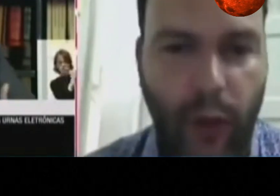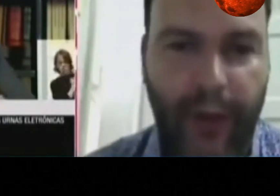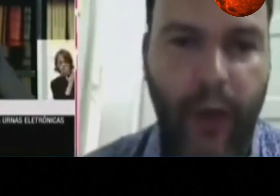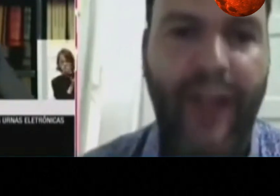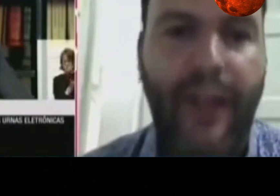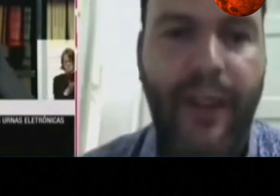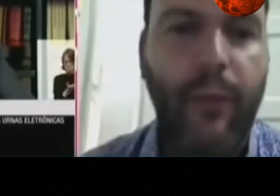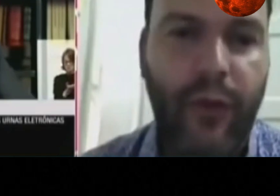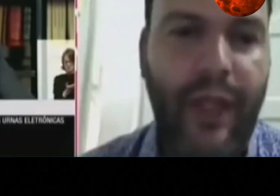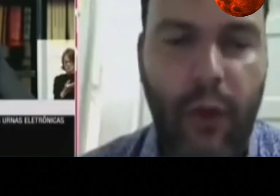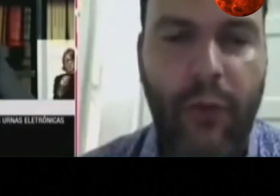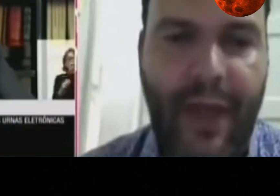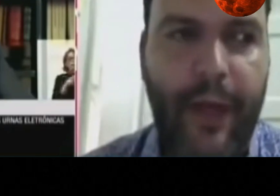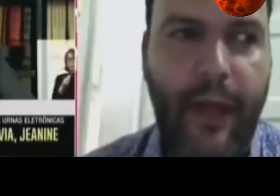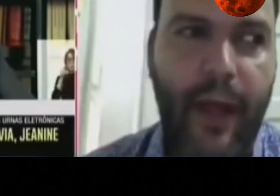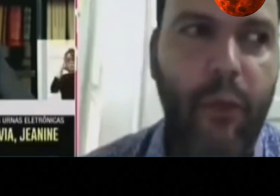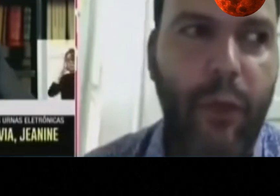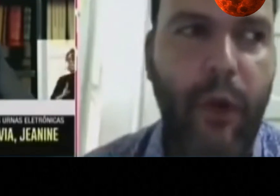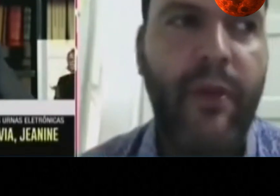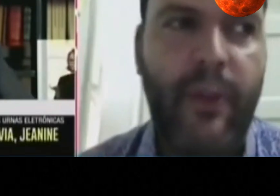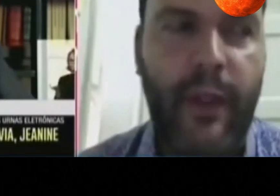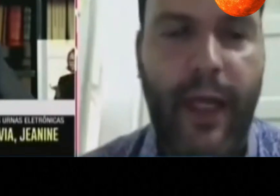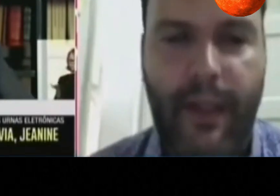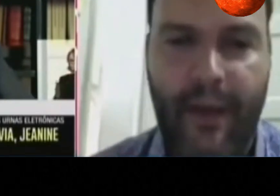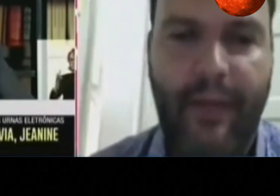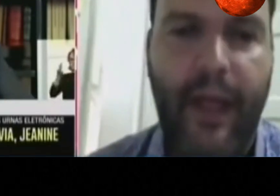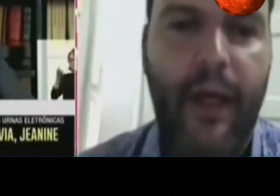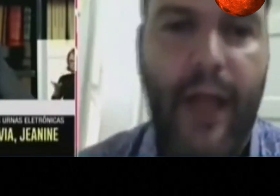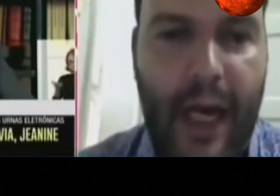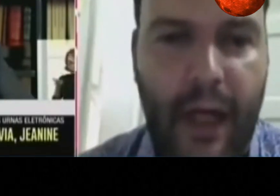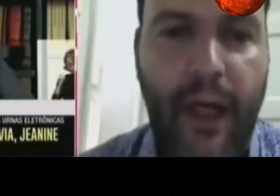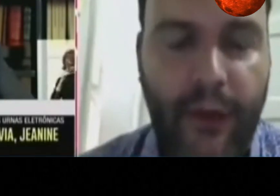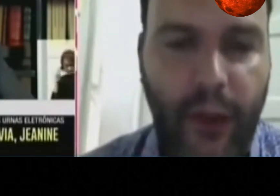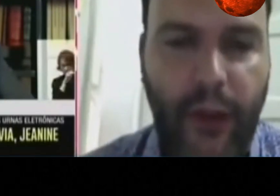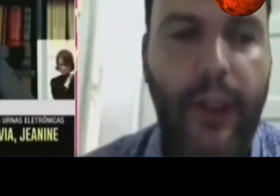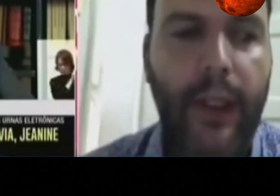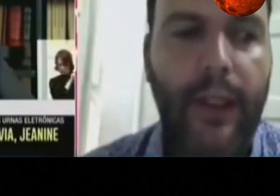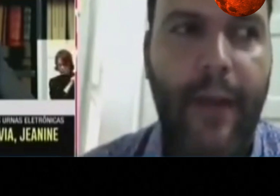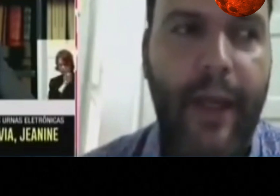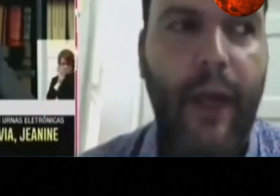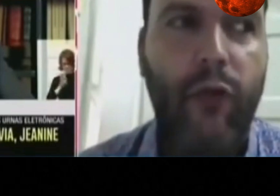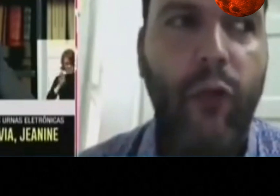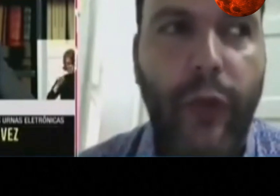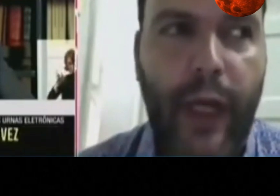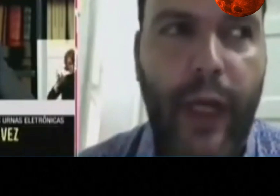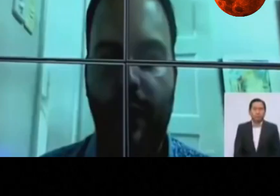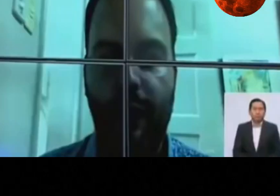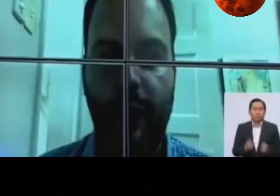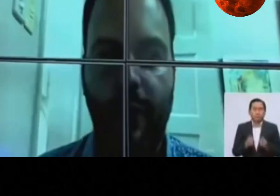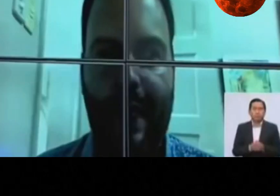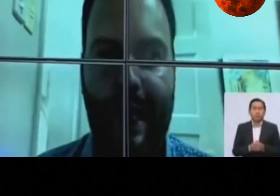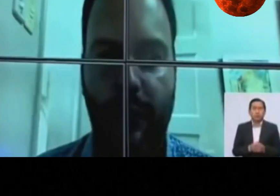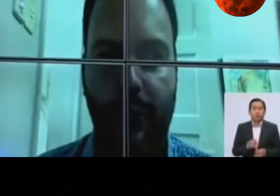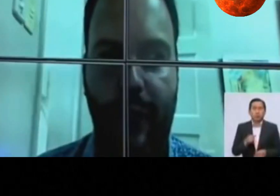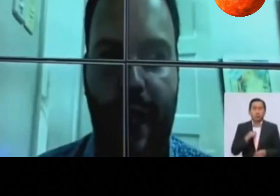seguro, porque lo que intenta Bolsonaro, como sabe que tiene muy pocas posibilidades de ganar la reelección, sabe que su única forma.